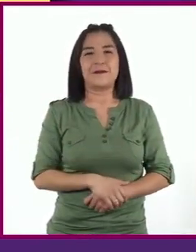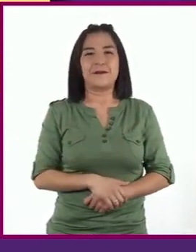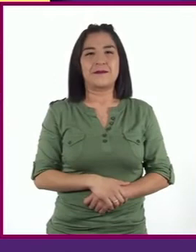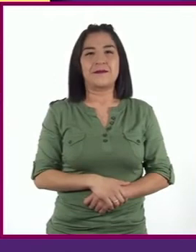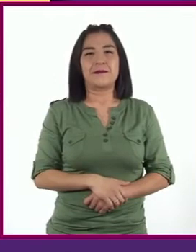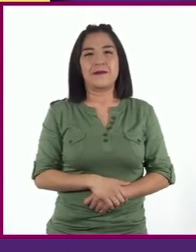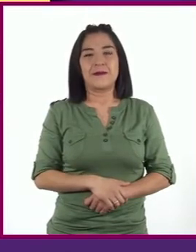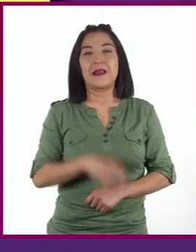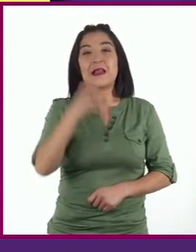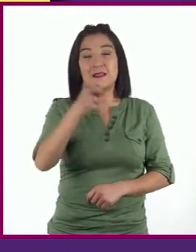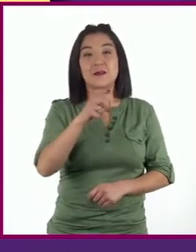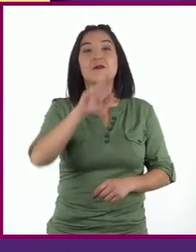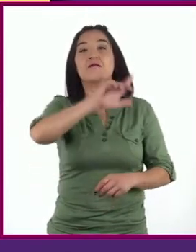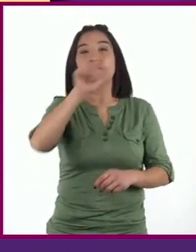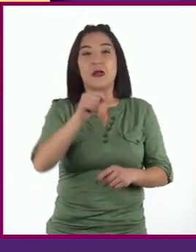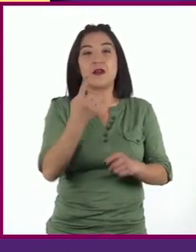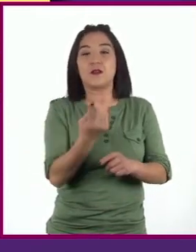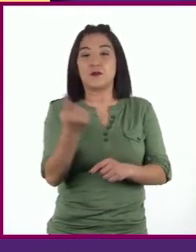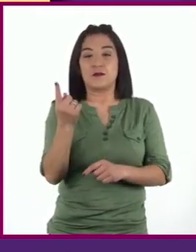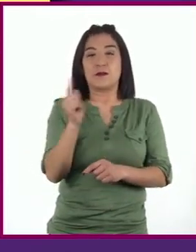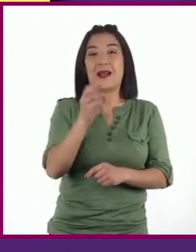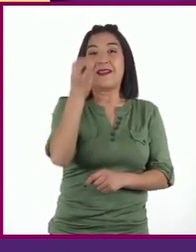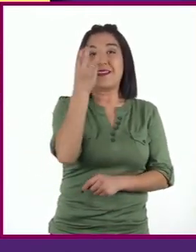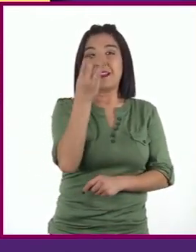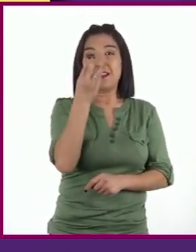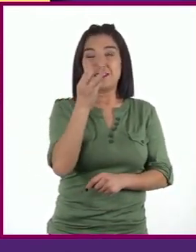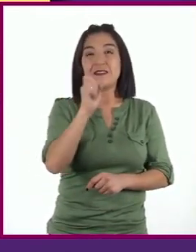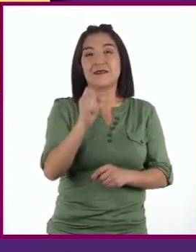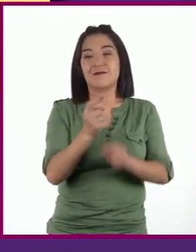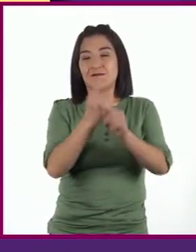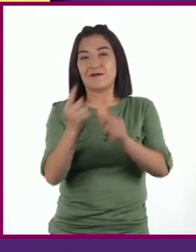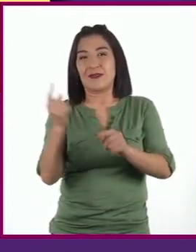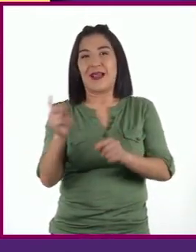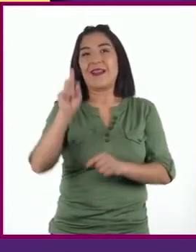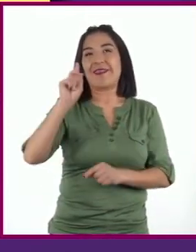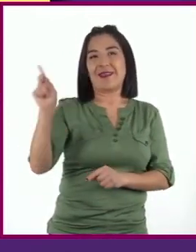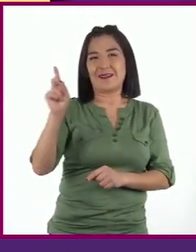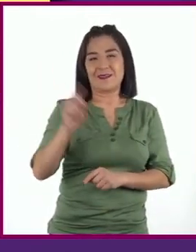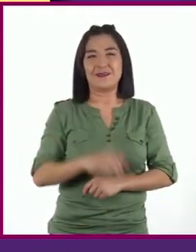Ya solo lo trasladaremos 3 unidades hacia la derecha.